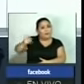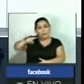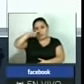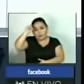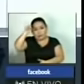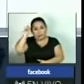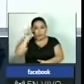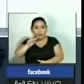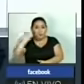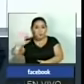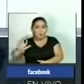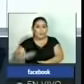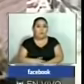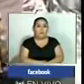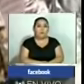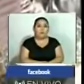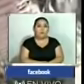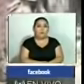al servicio militar.